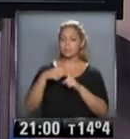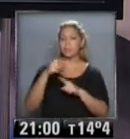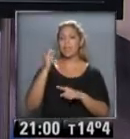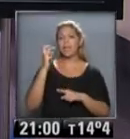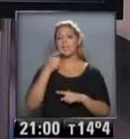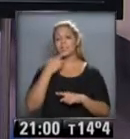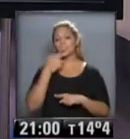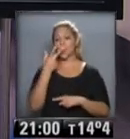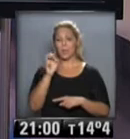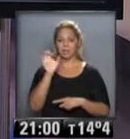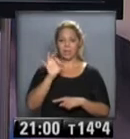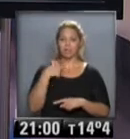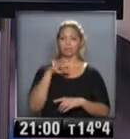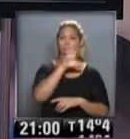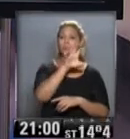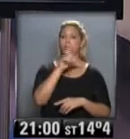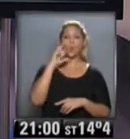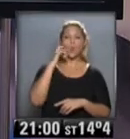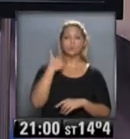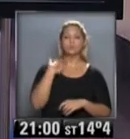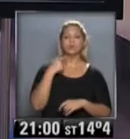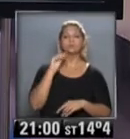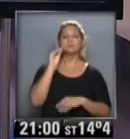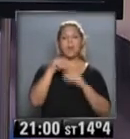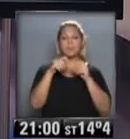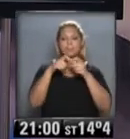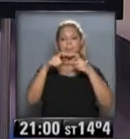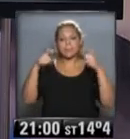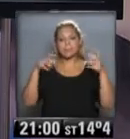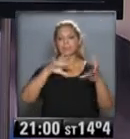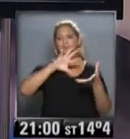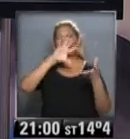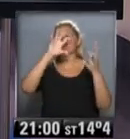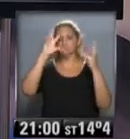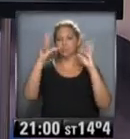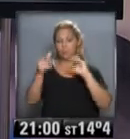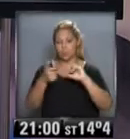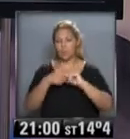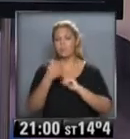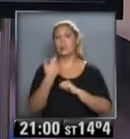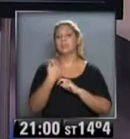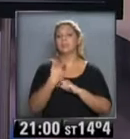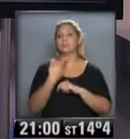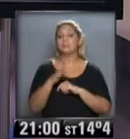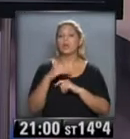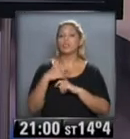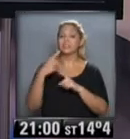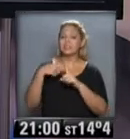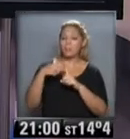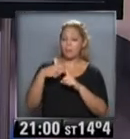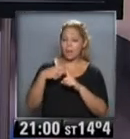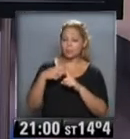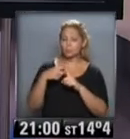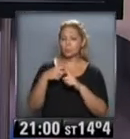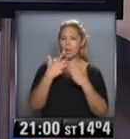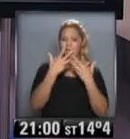21 grados. En la región de Cuyo comienza a aumentar la nubosidad desde el oeste, por lo tanto el cielo irá de parcialmente nublado a nublado, pero con temperaturas frescas